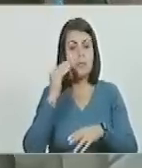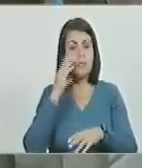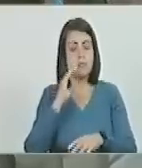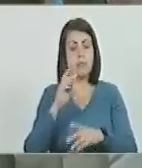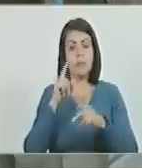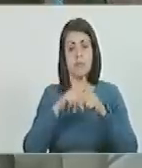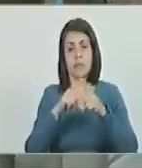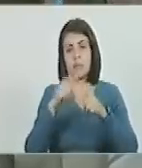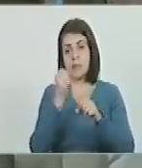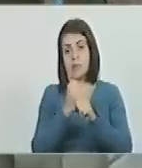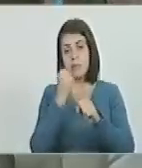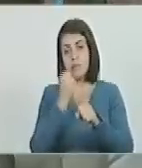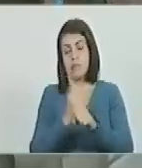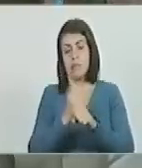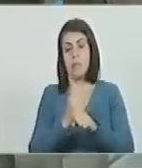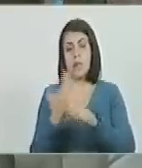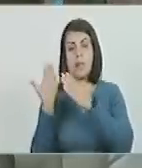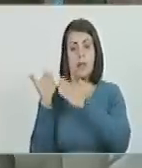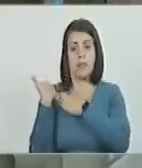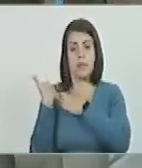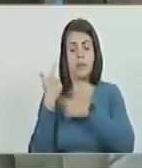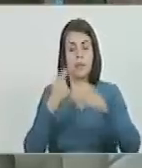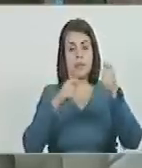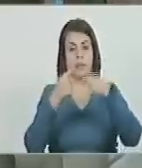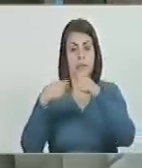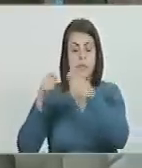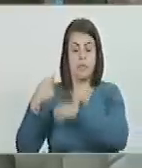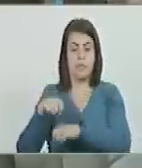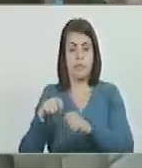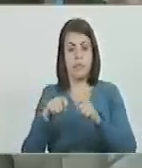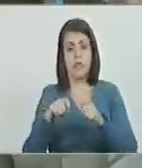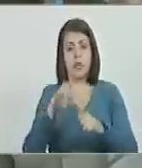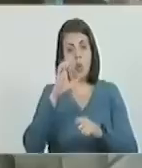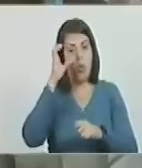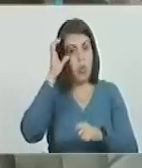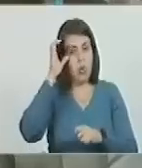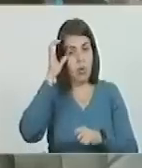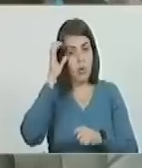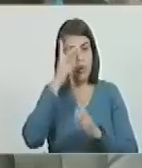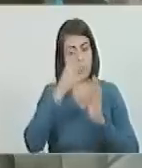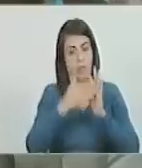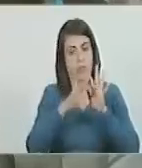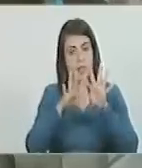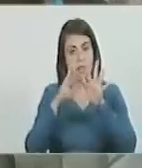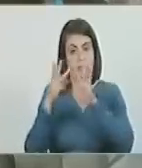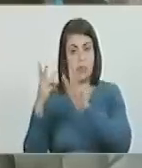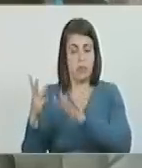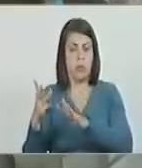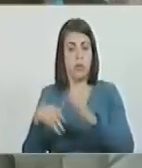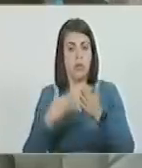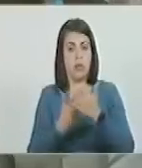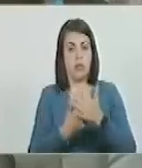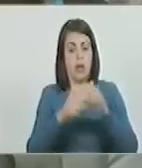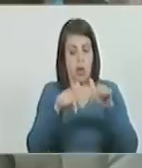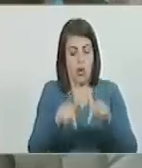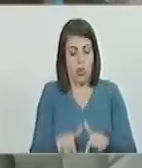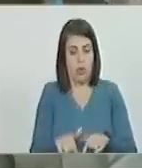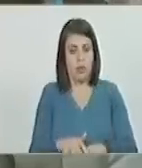ha desempeñado como encargado de negocio en la República de Corea desde el 2018